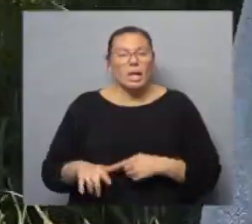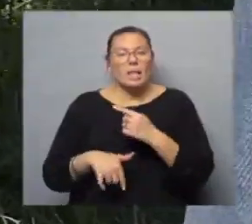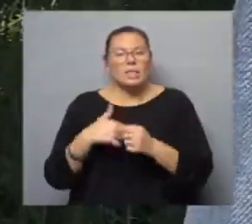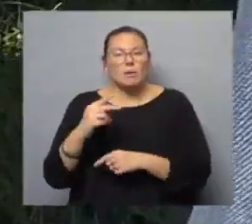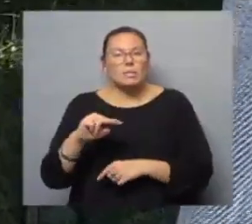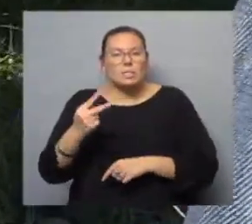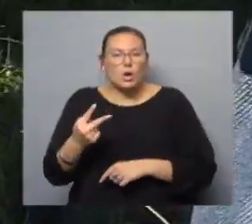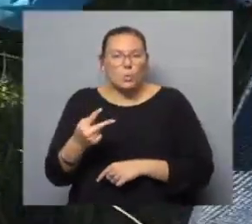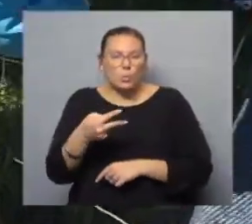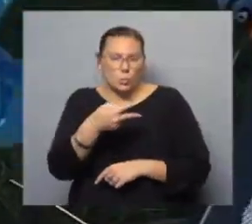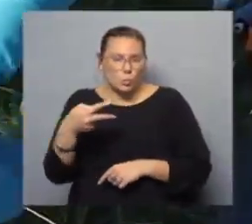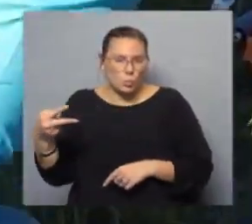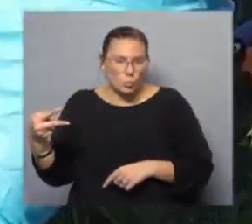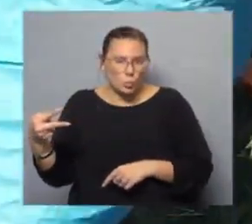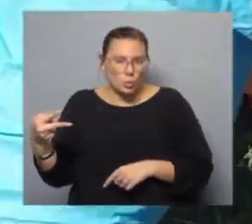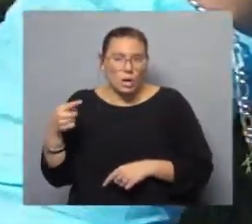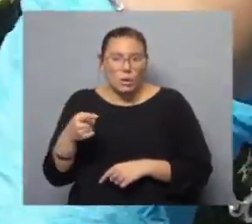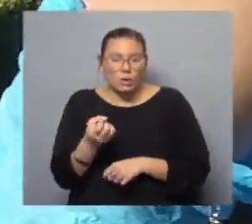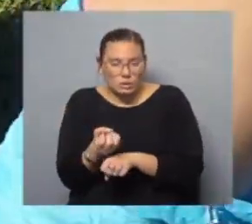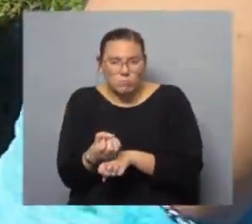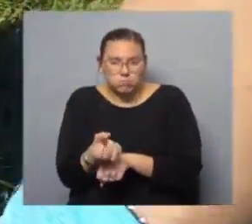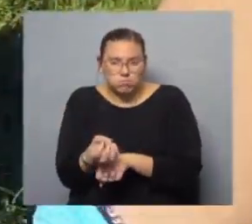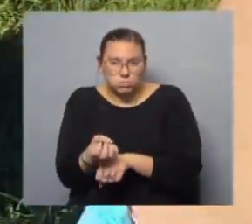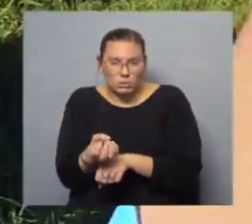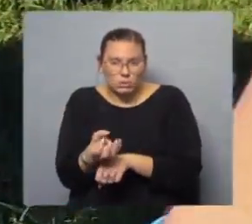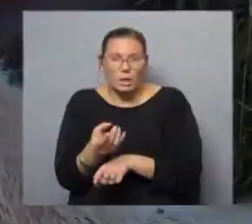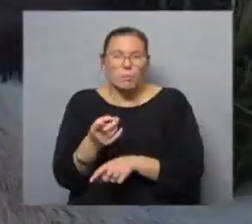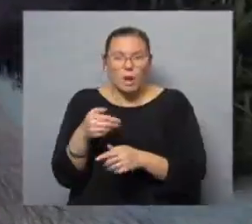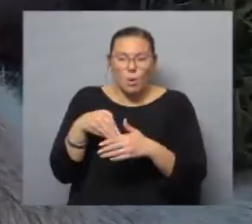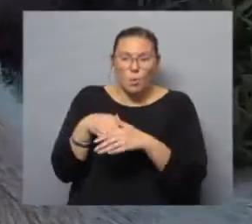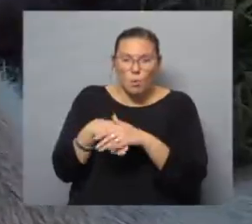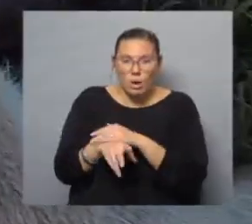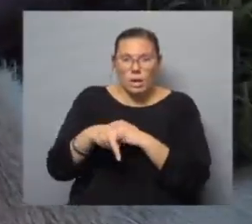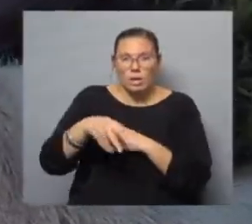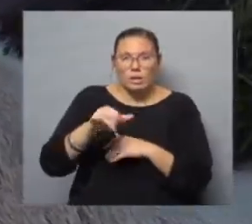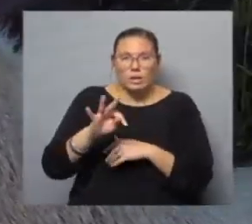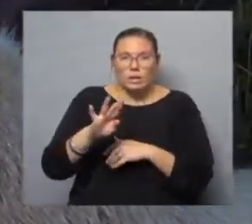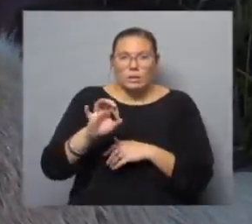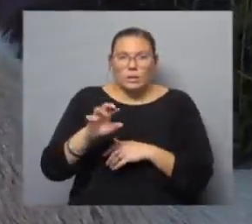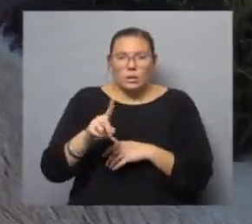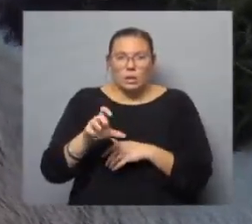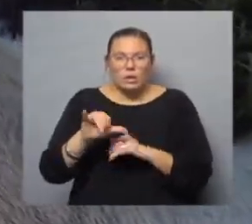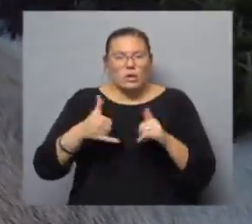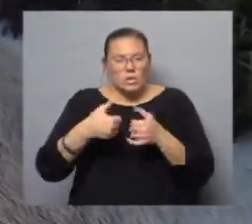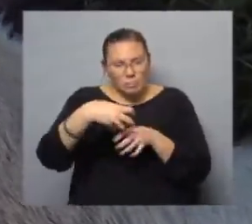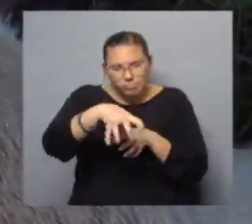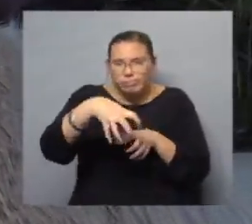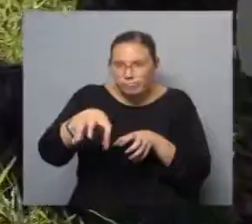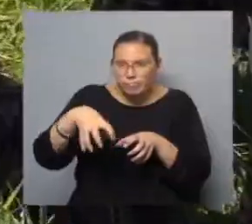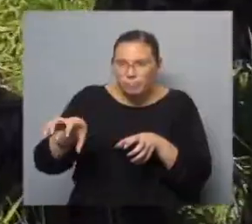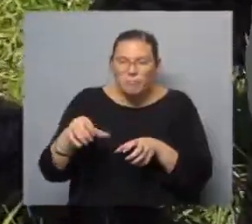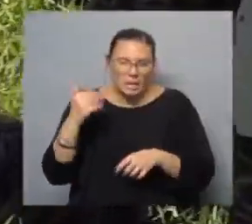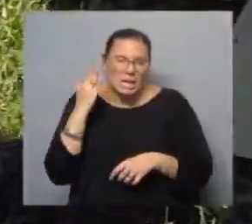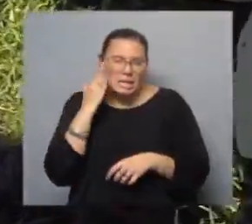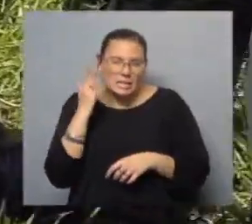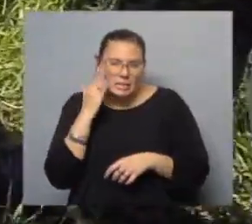la segunda semana, con ese semen conservado en nitrógeno líquido, que ya fue dosificado, que se